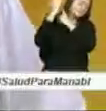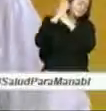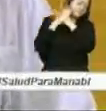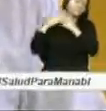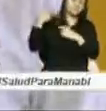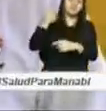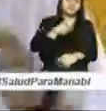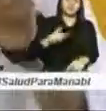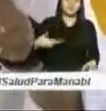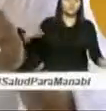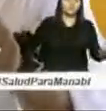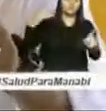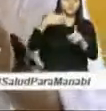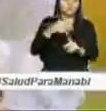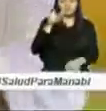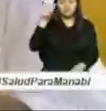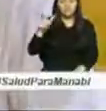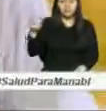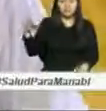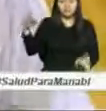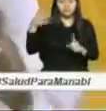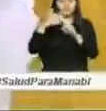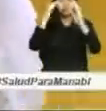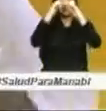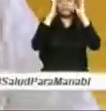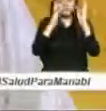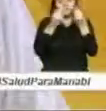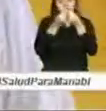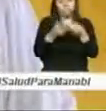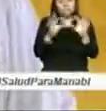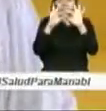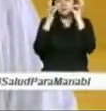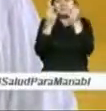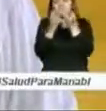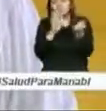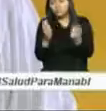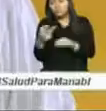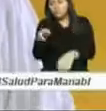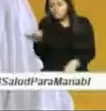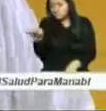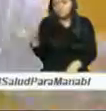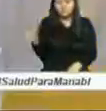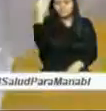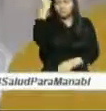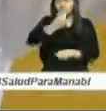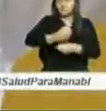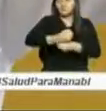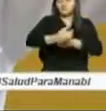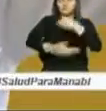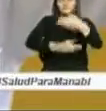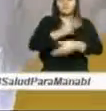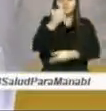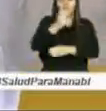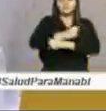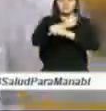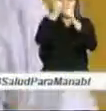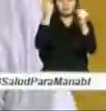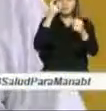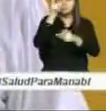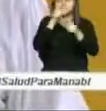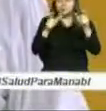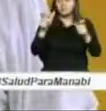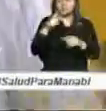ahí. Bueno, hubo gente que estaba ahí que había perdido sus casas, había perdido familiares. Pero estaban a las 3 de la mañana, obreros